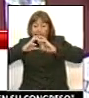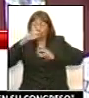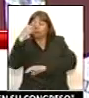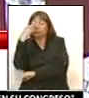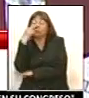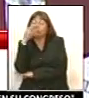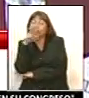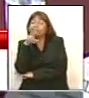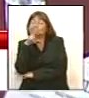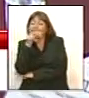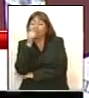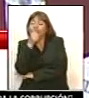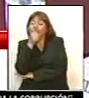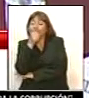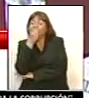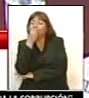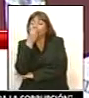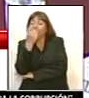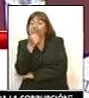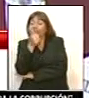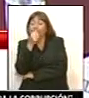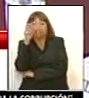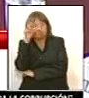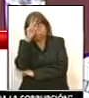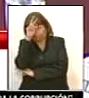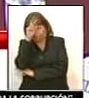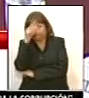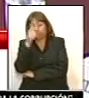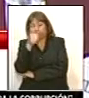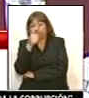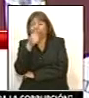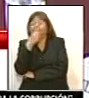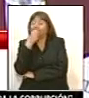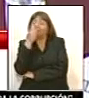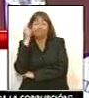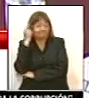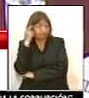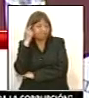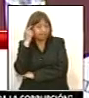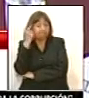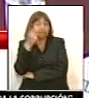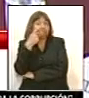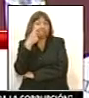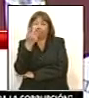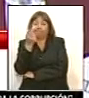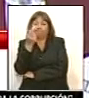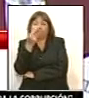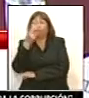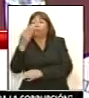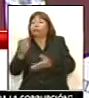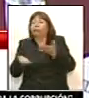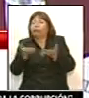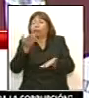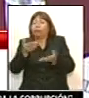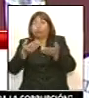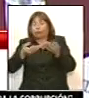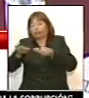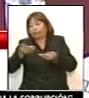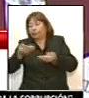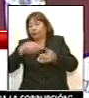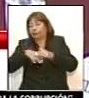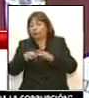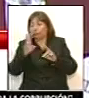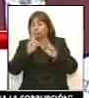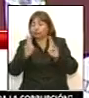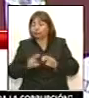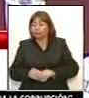la política migratoria que tiene el Perú. ACNUR, por ejemplo, ha sido uno de los que más ha reconocido, en este caso ya no por migraciones, sino por el manejo de los refugiados